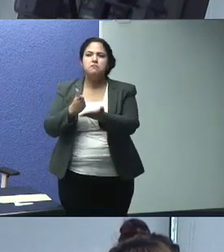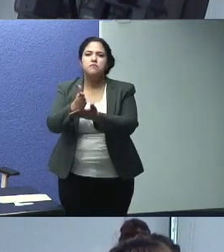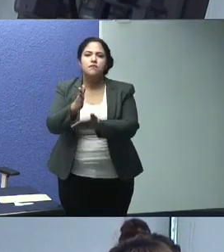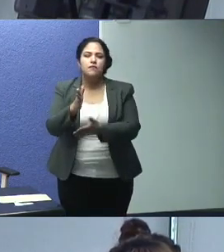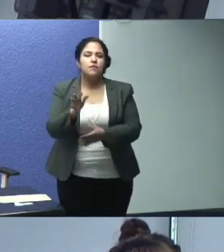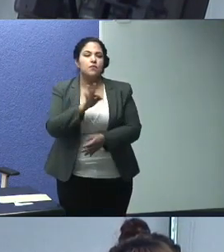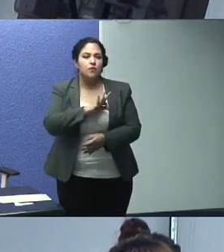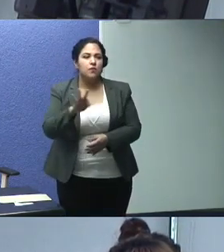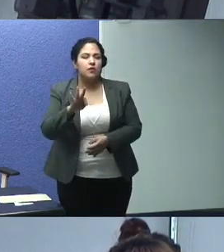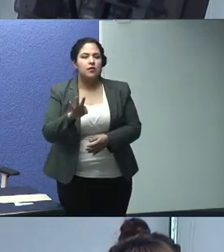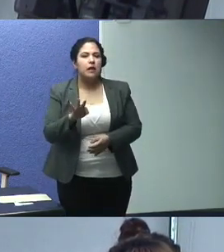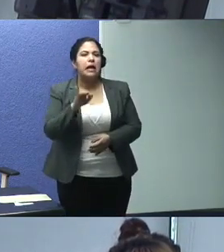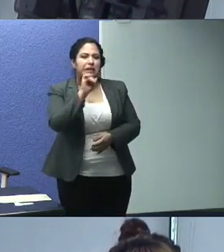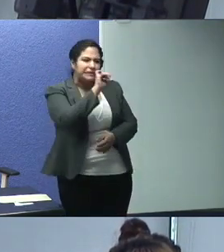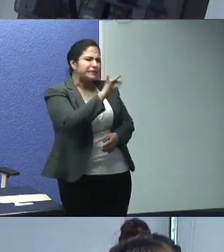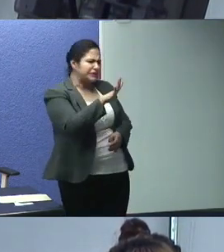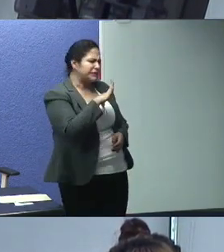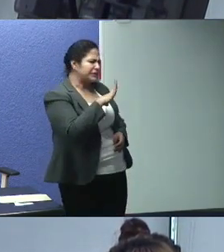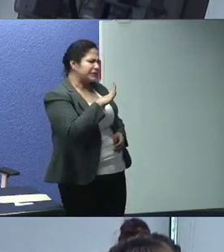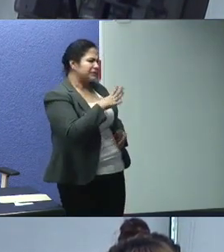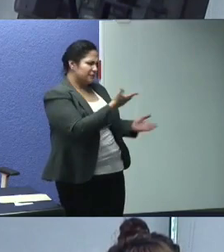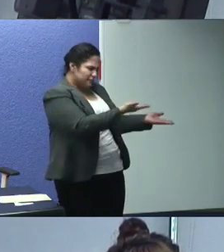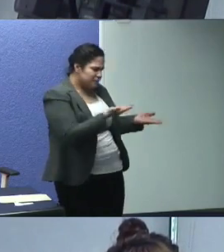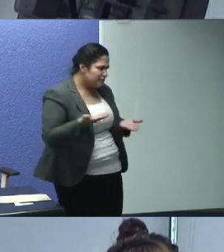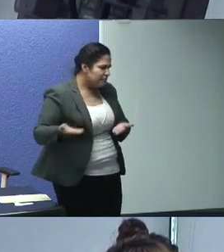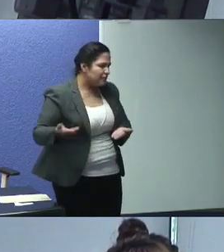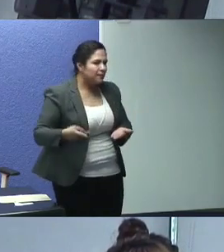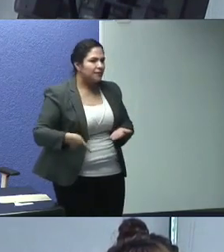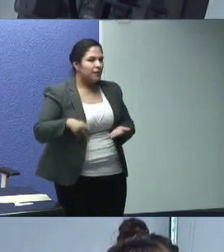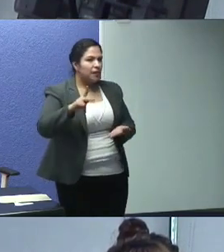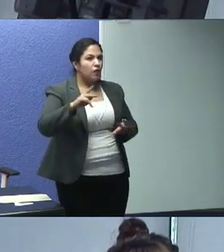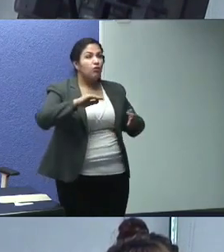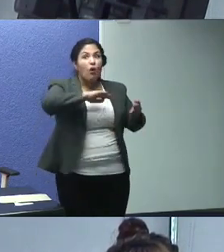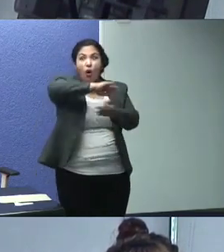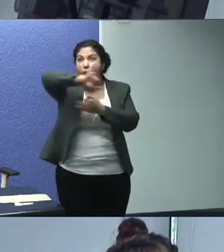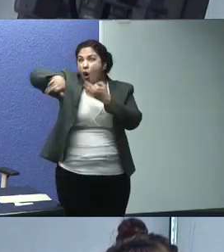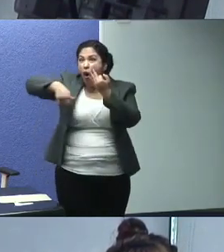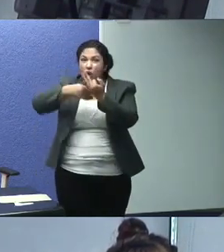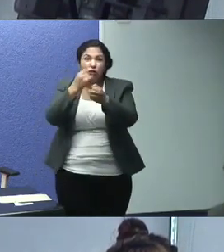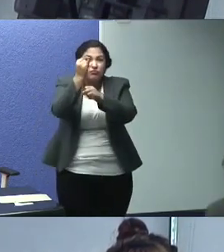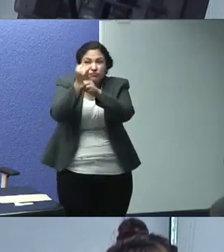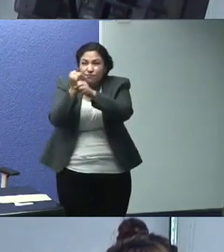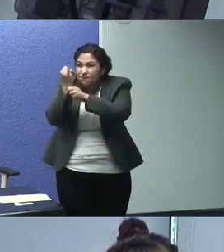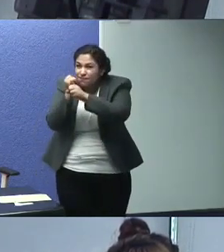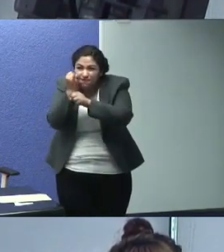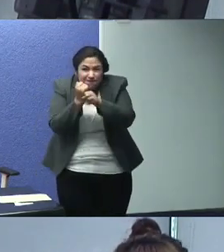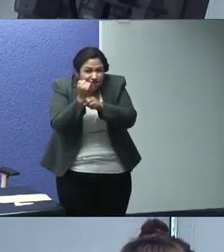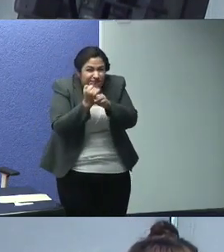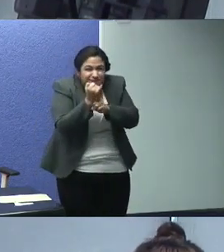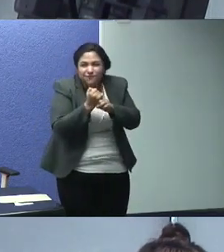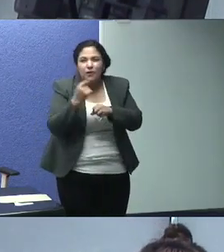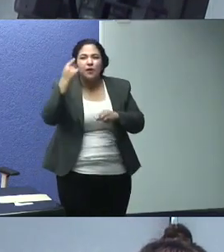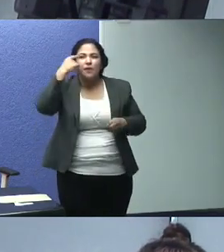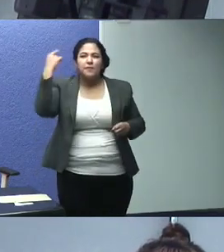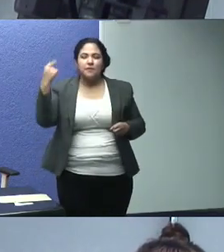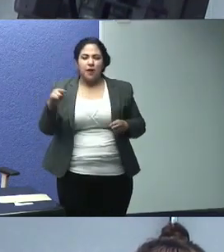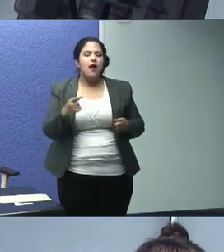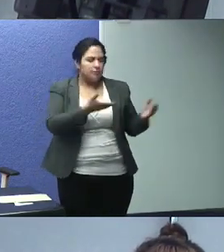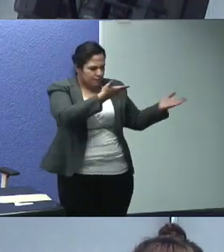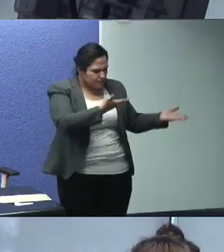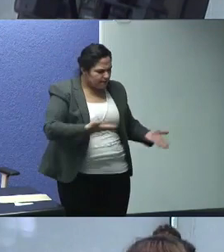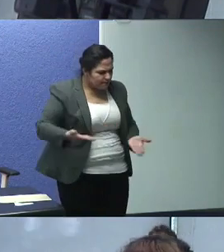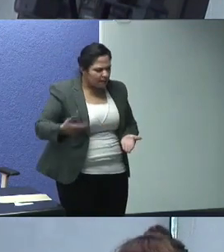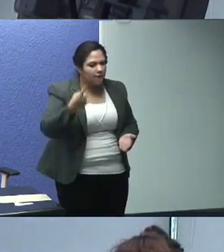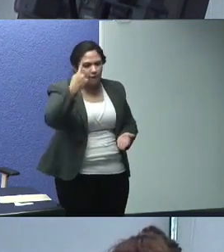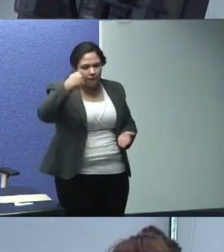da, pero no tenemos realmente como todos estos estudios para ver, facilitar, pues desde el ingreso, me